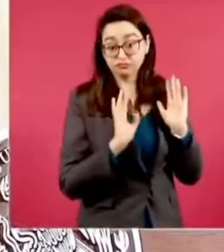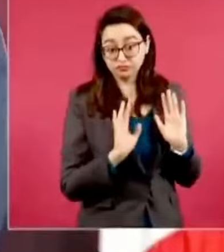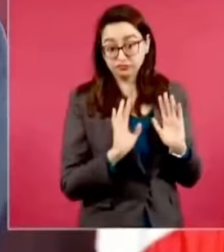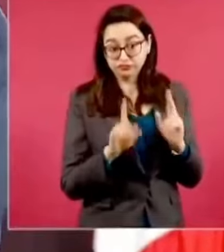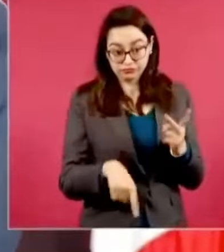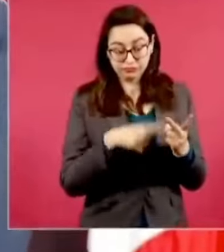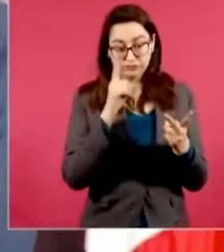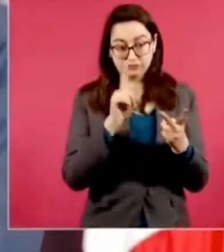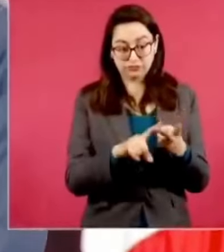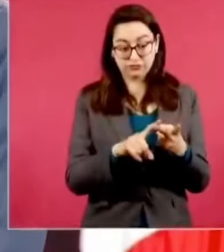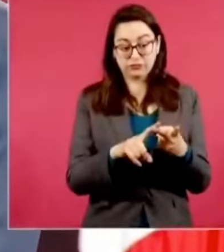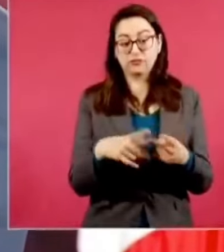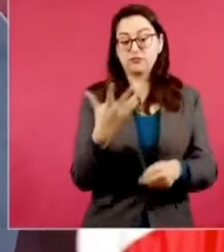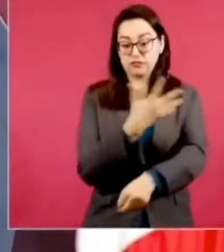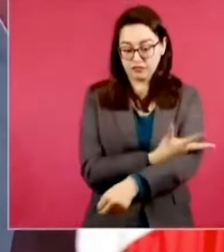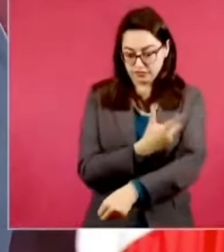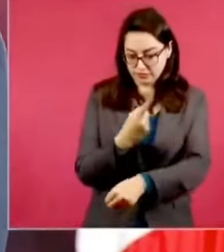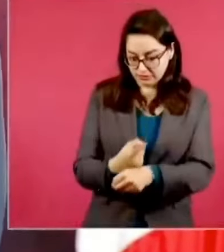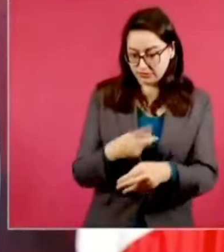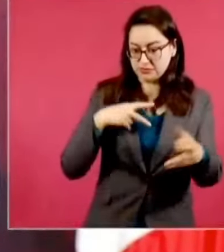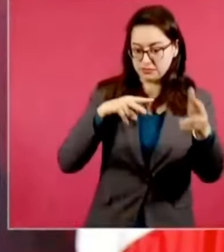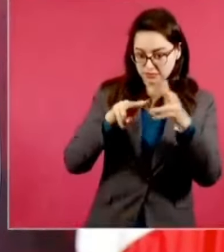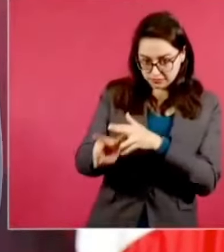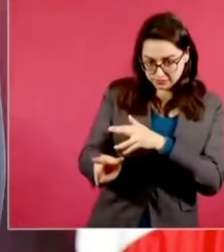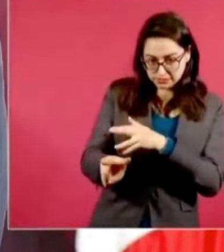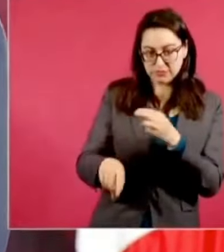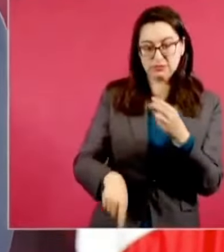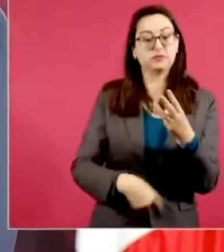de que iba a haber transparencia